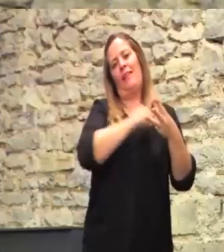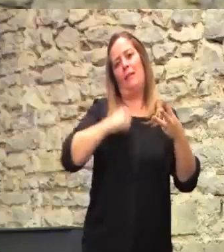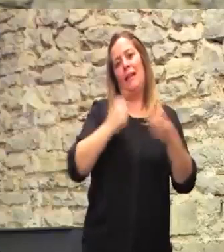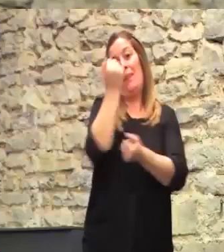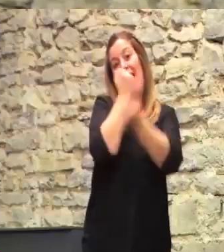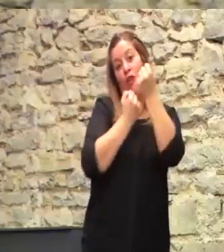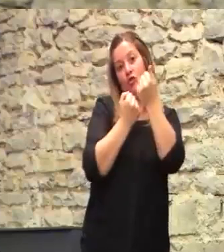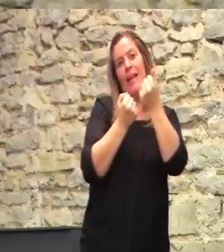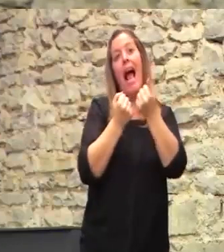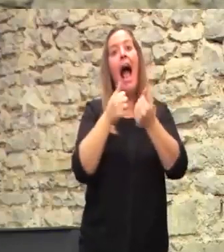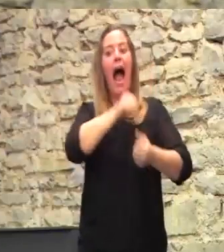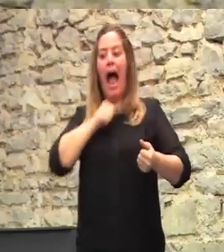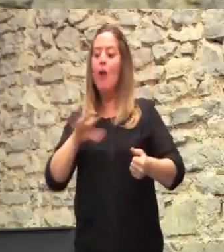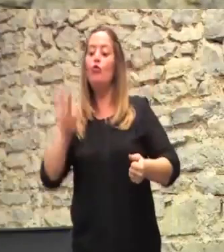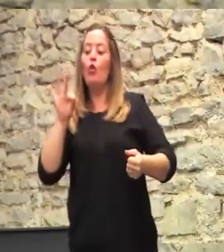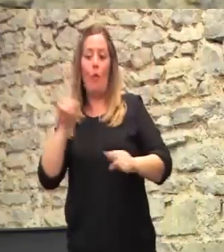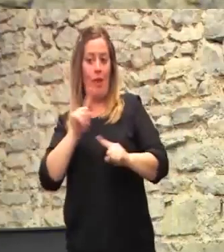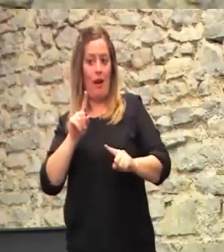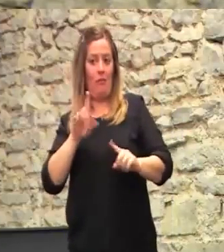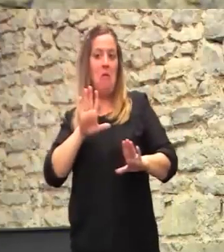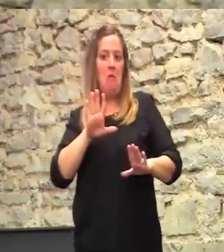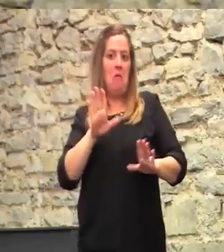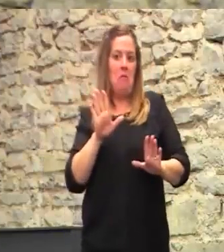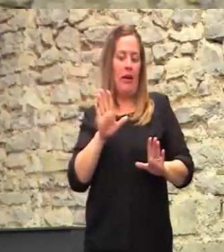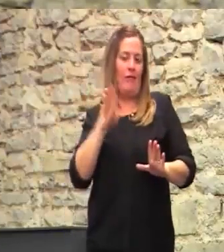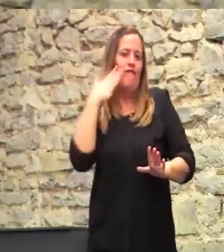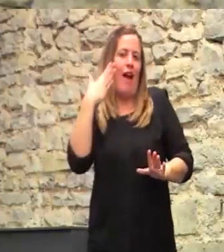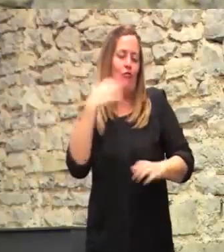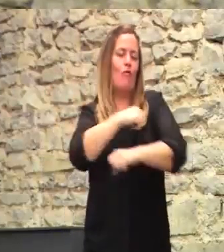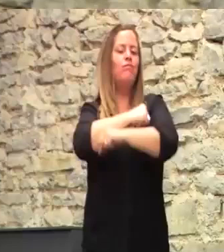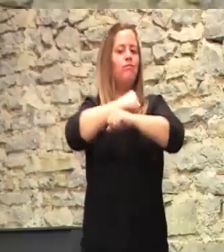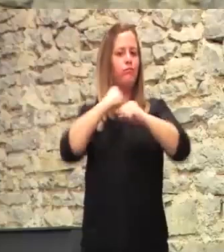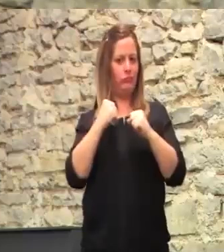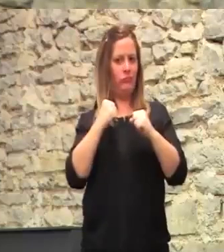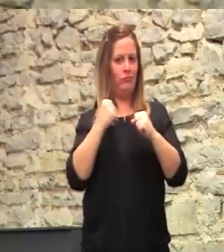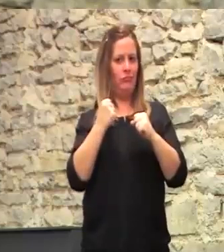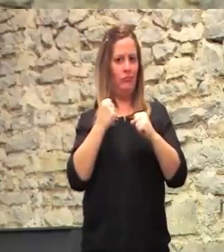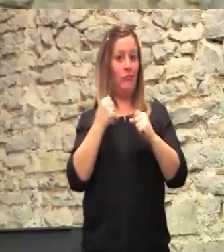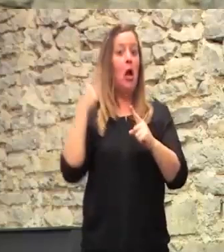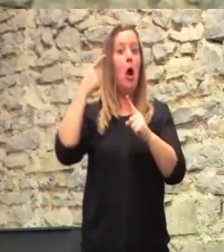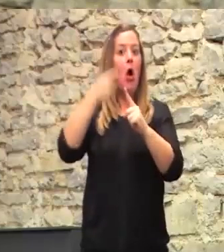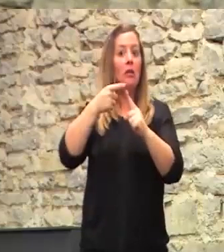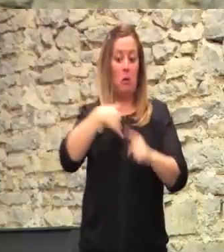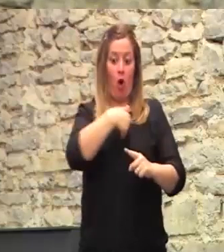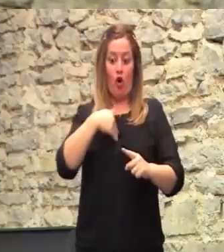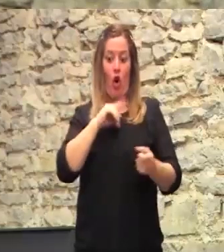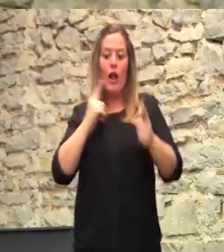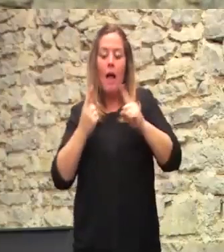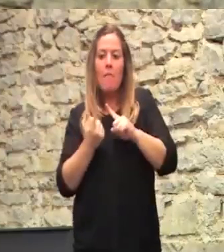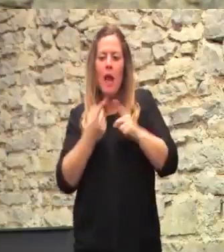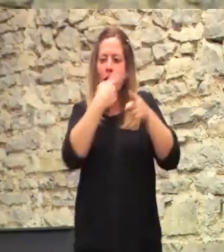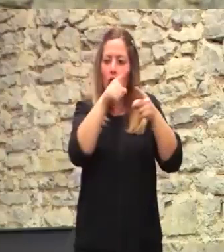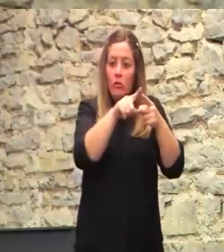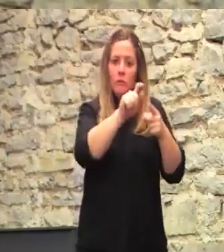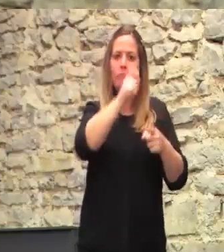favorecer la independencia económica el empoderamiento del famoso empoderamiento había para salir de ese lugar había que lograr cosas